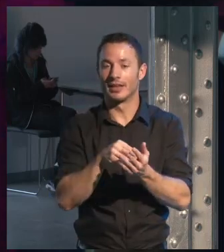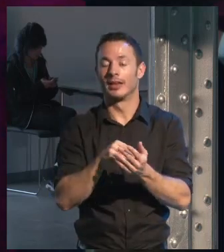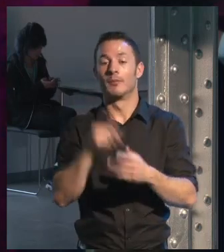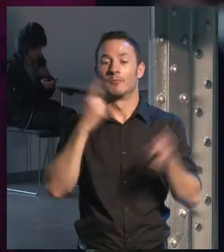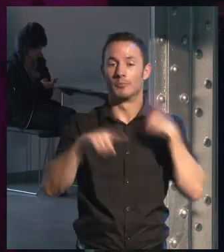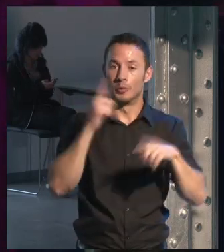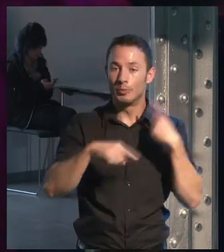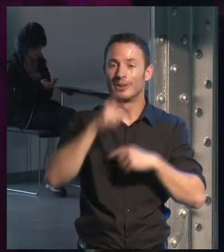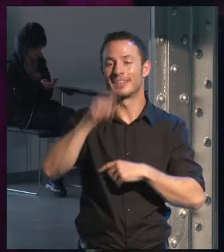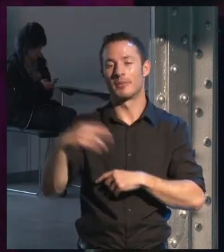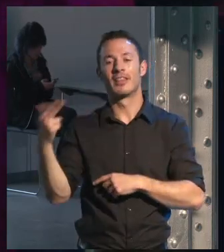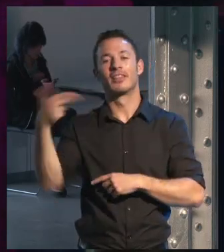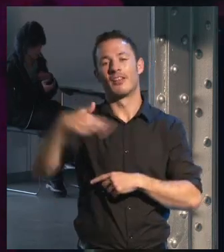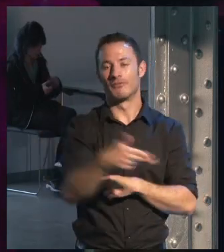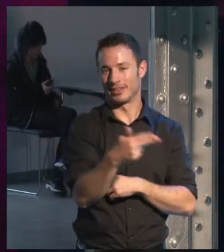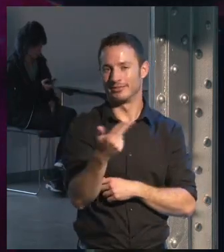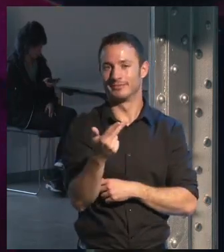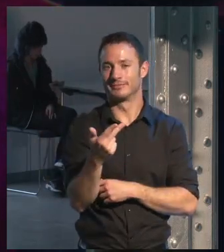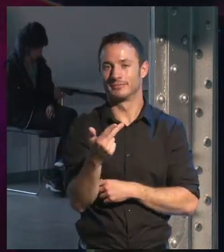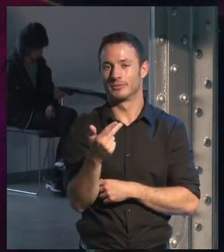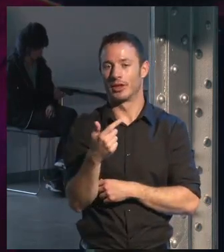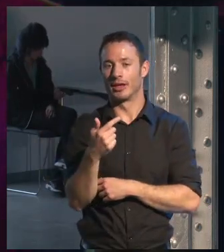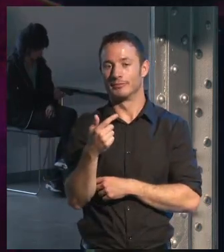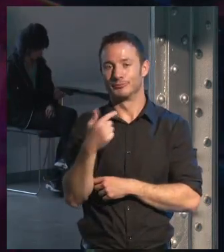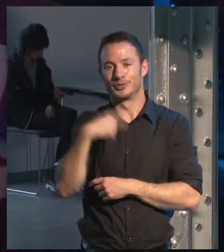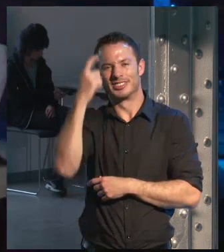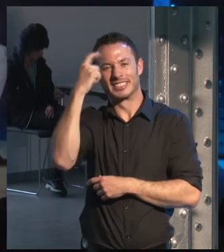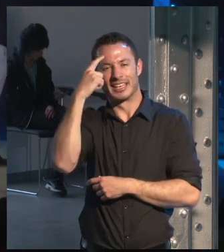delfín. O sea, yo voy viendo lo que está ocurriendo, ¿de acuerdo?